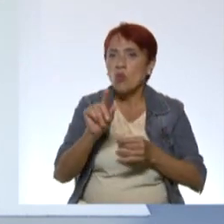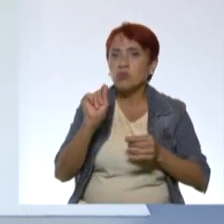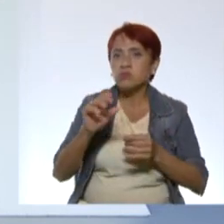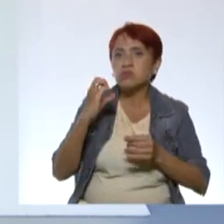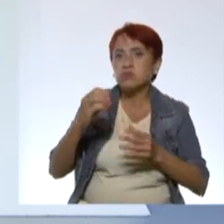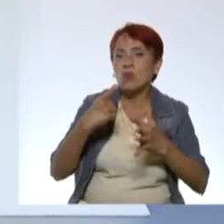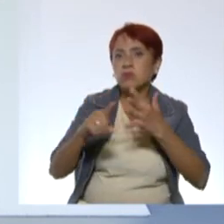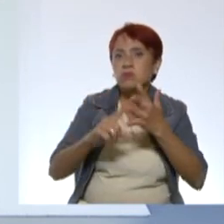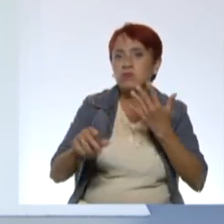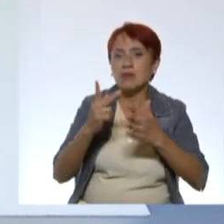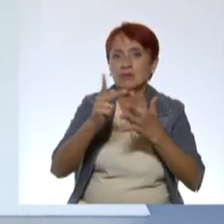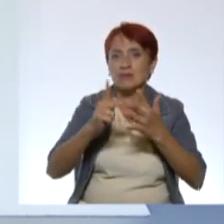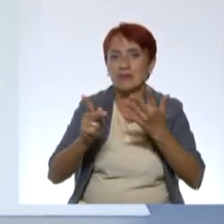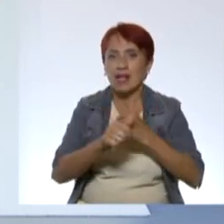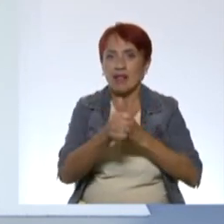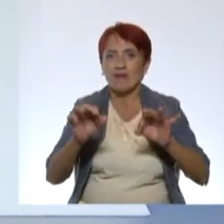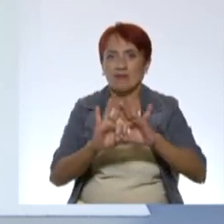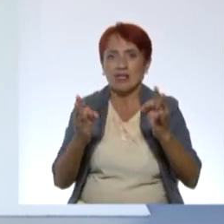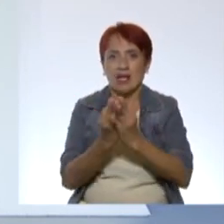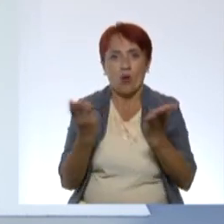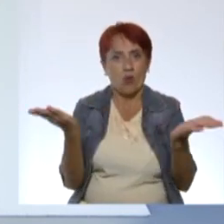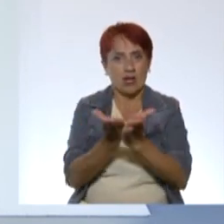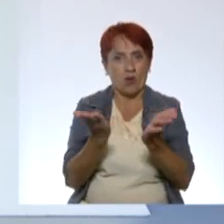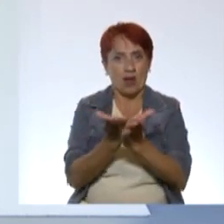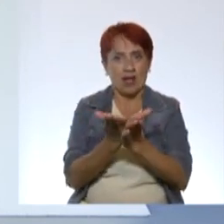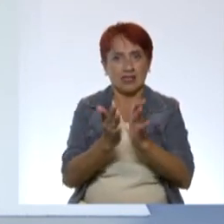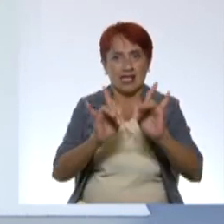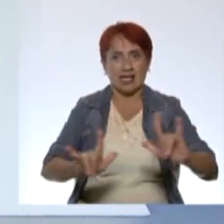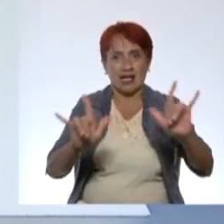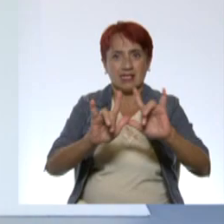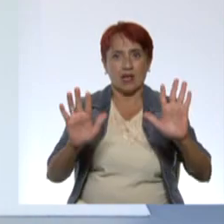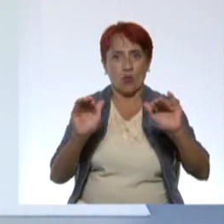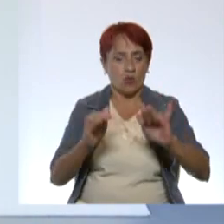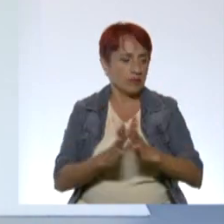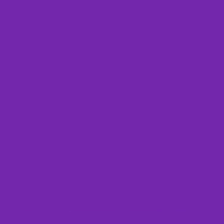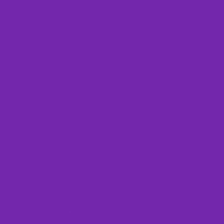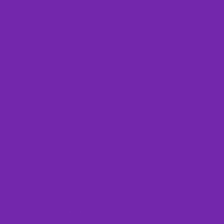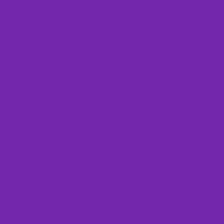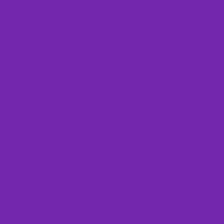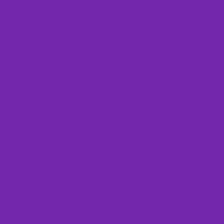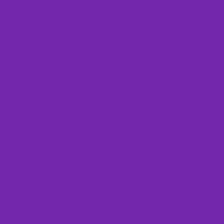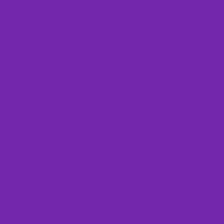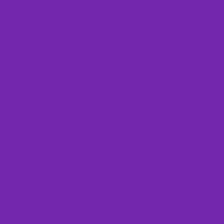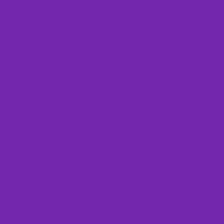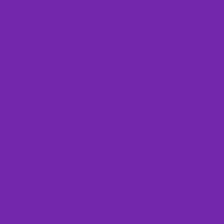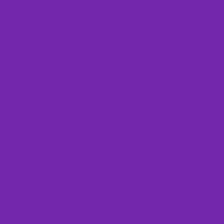una nueva emisión de su programa favorito, Cada Familia Una Escuela. Se les quiere, Venezuela.